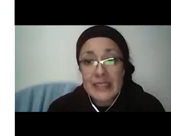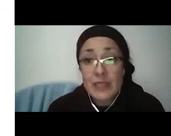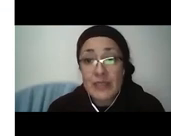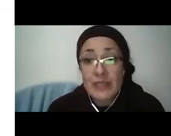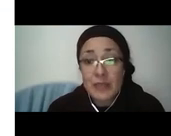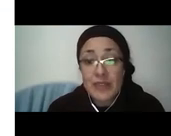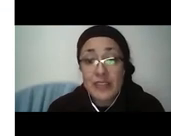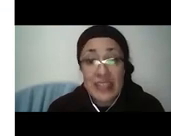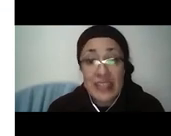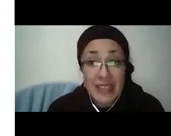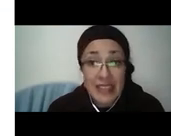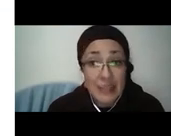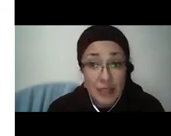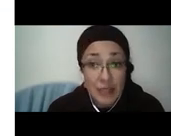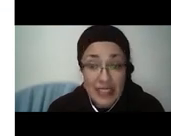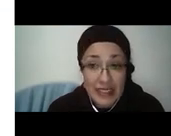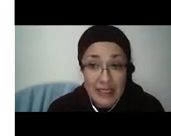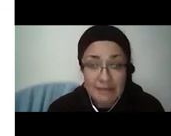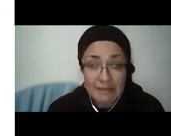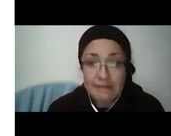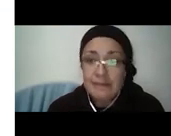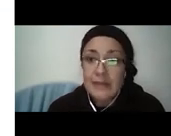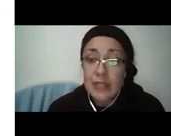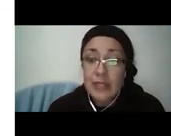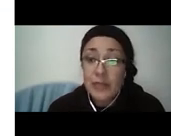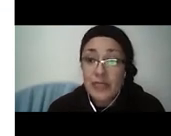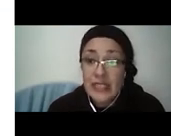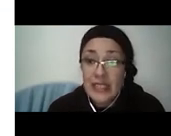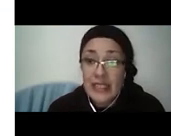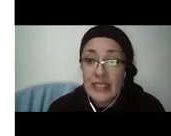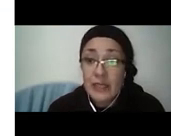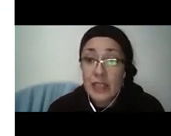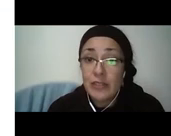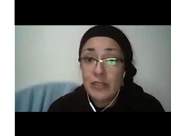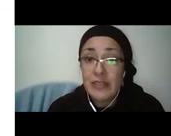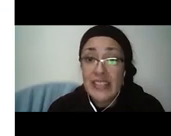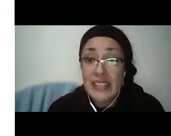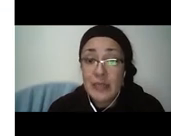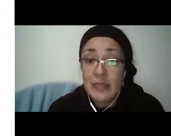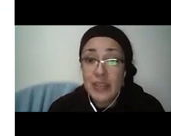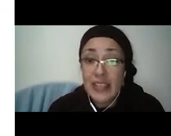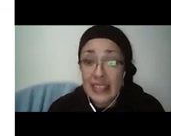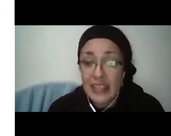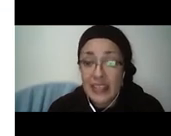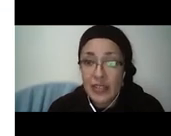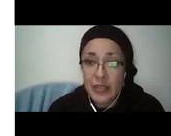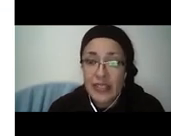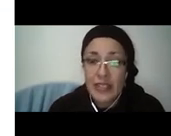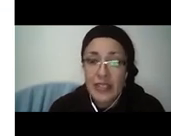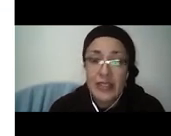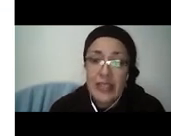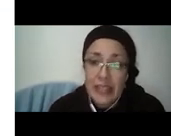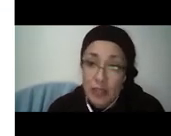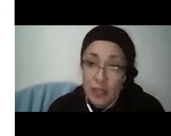Esta es una información relevante e importante de cómo se distribuyen los diferentes tipos de generación en nuestra